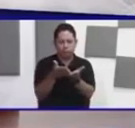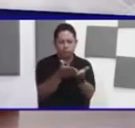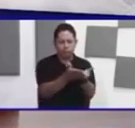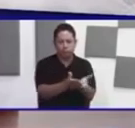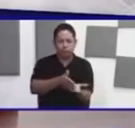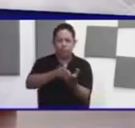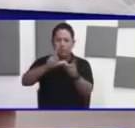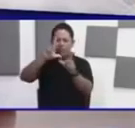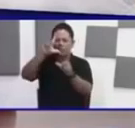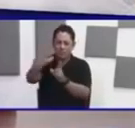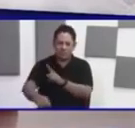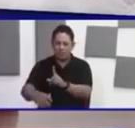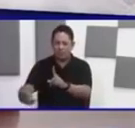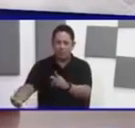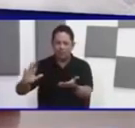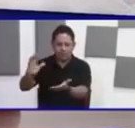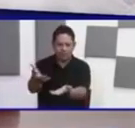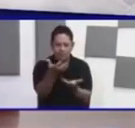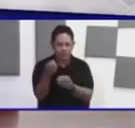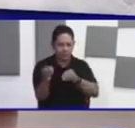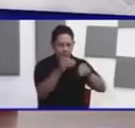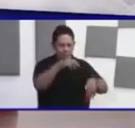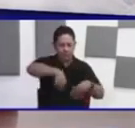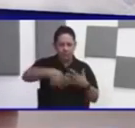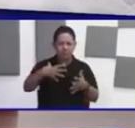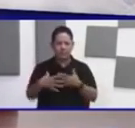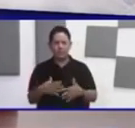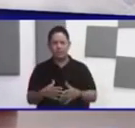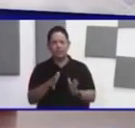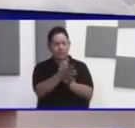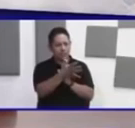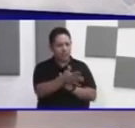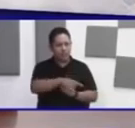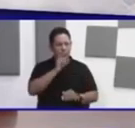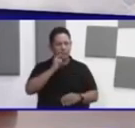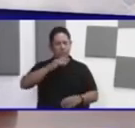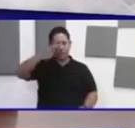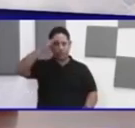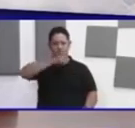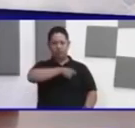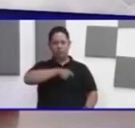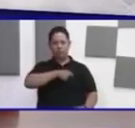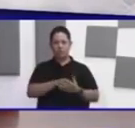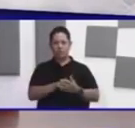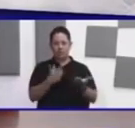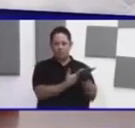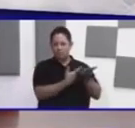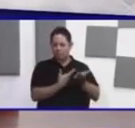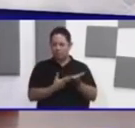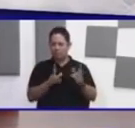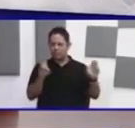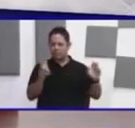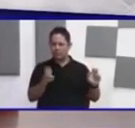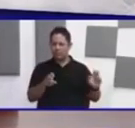pues manifestar de que tenemos una situación que la conversábamos con el coronel sobre unos ciudadanos